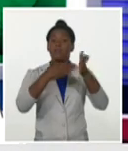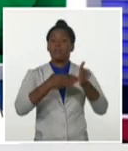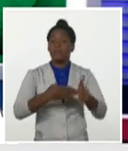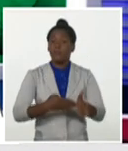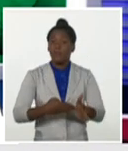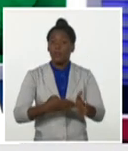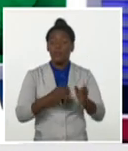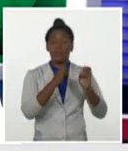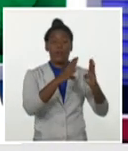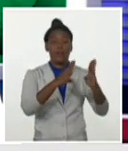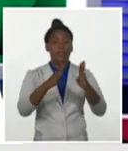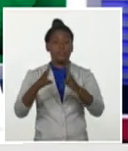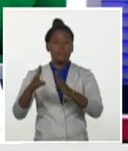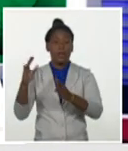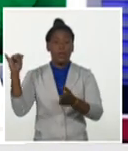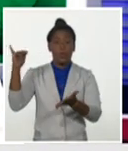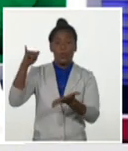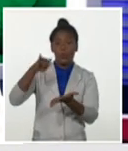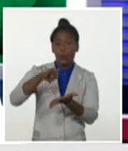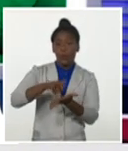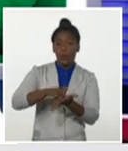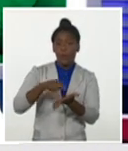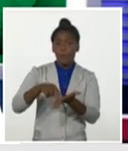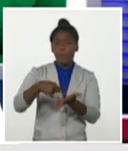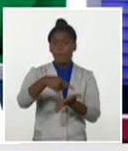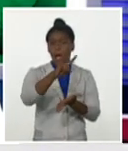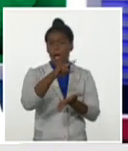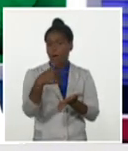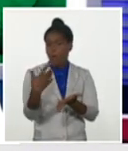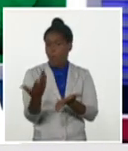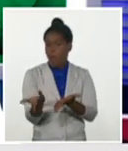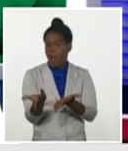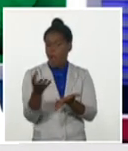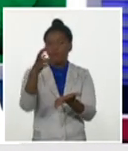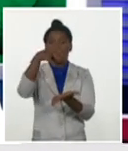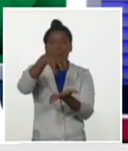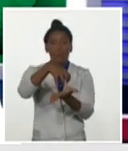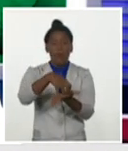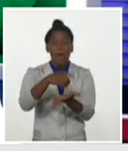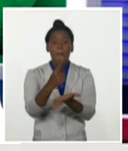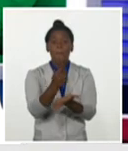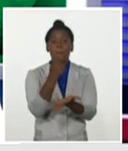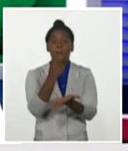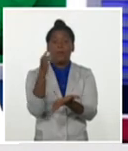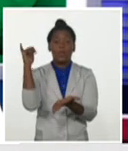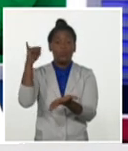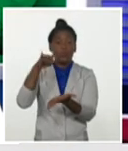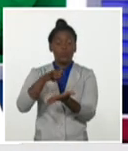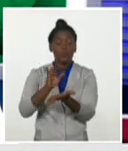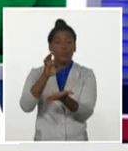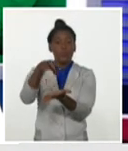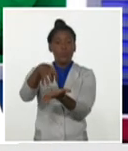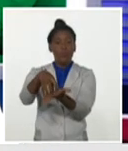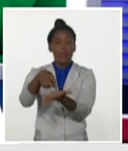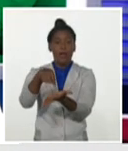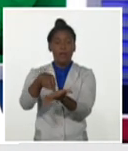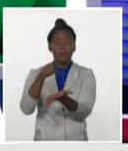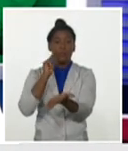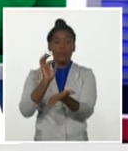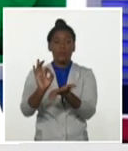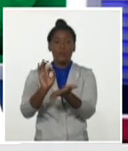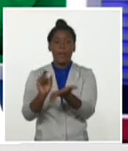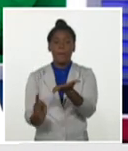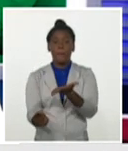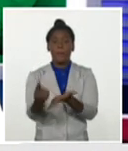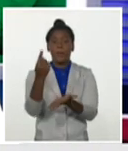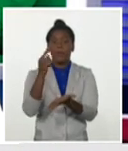al arribo, aislamiento institucional, porque lamentablemente cuando lo hicimos domiciliario no se